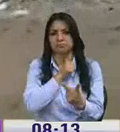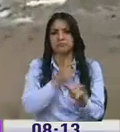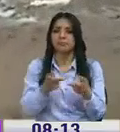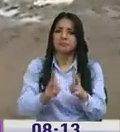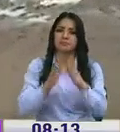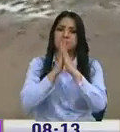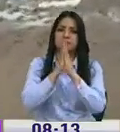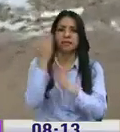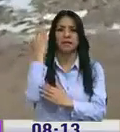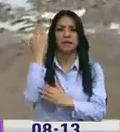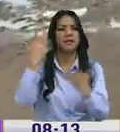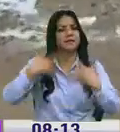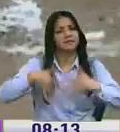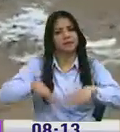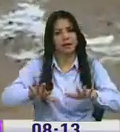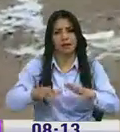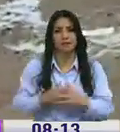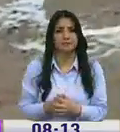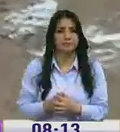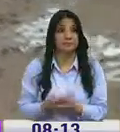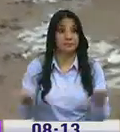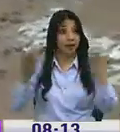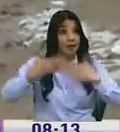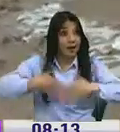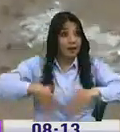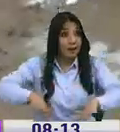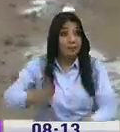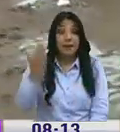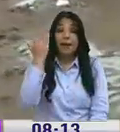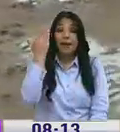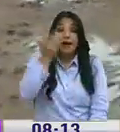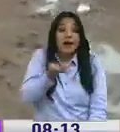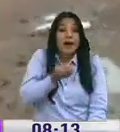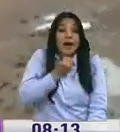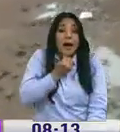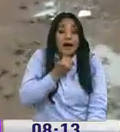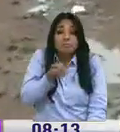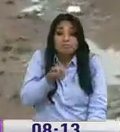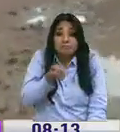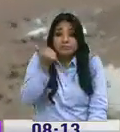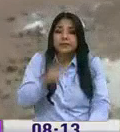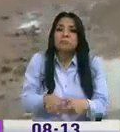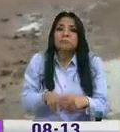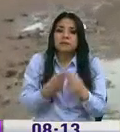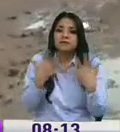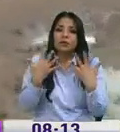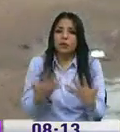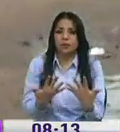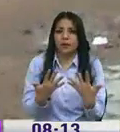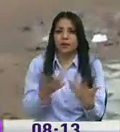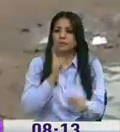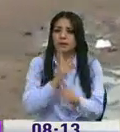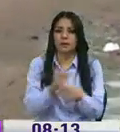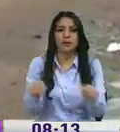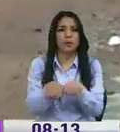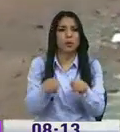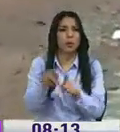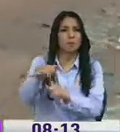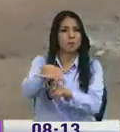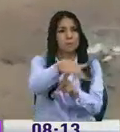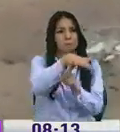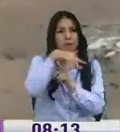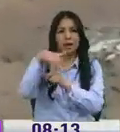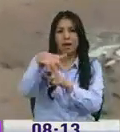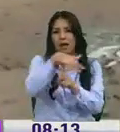al señor alcalde que ya en vísperas de que se termina su periodo por lo menos dejen iniciado una obra porque al igual que todos los parques de la